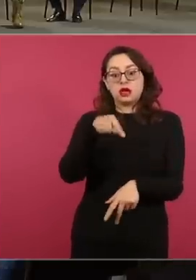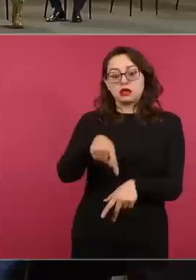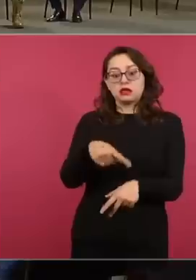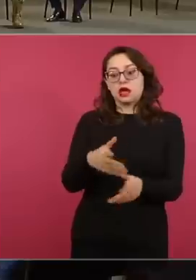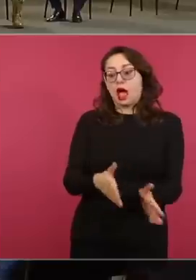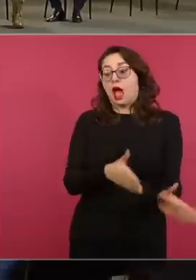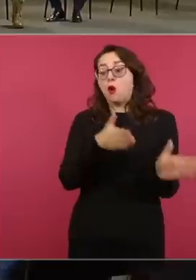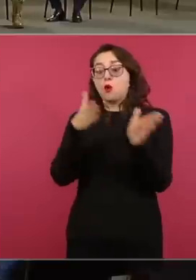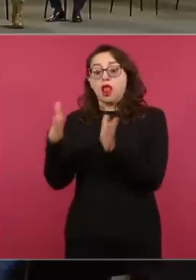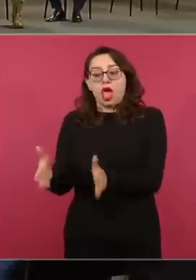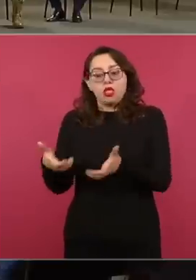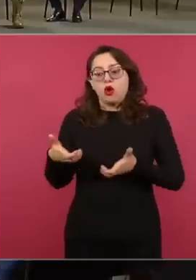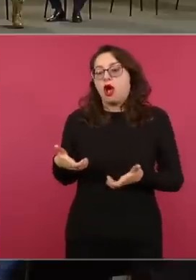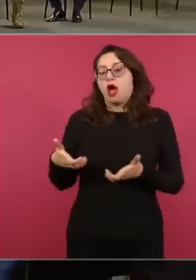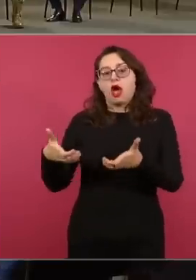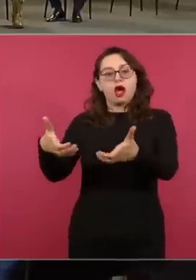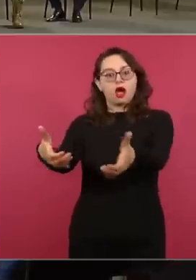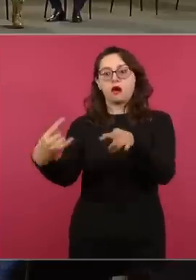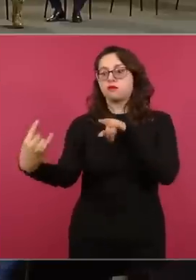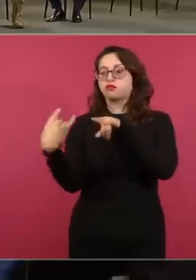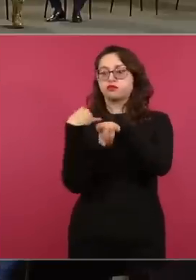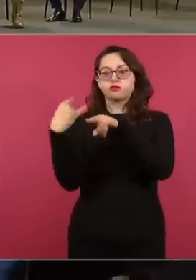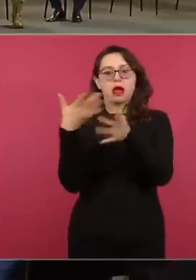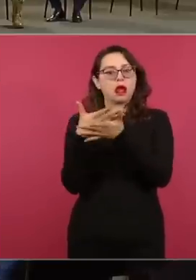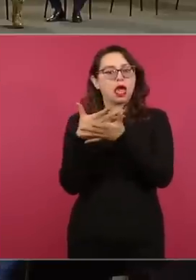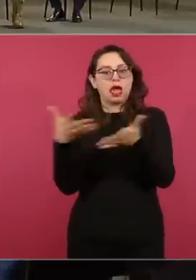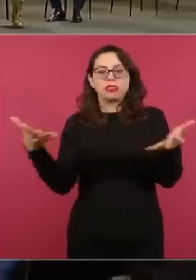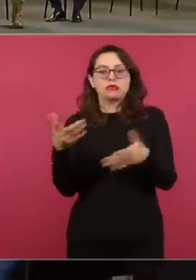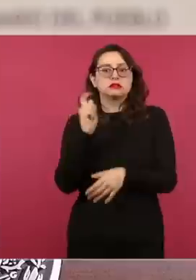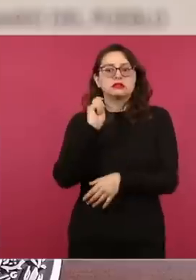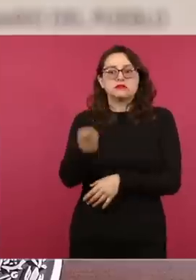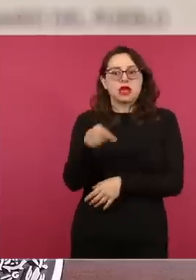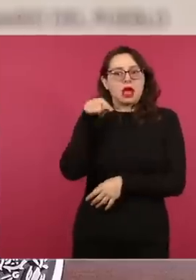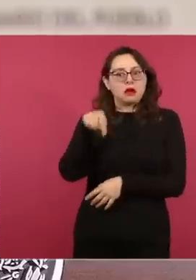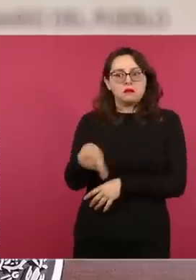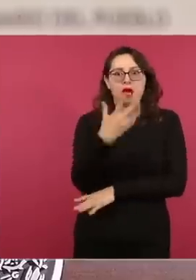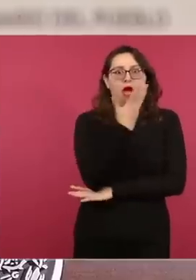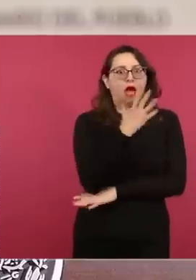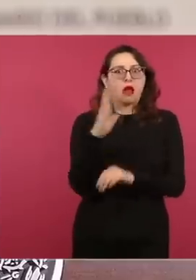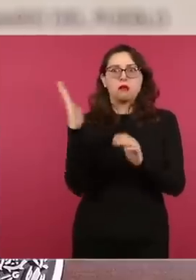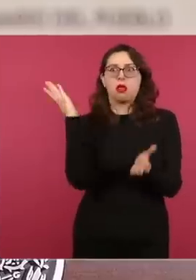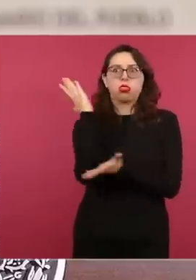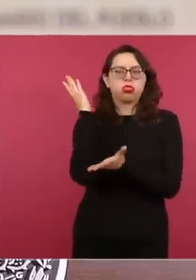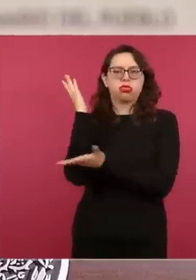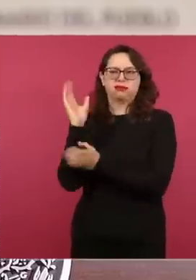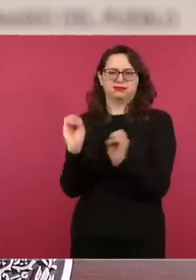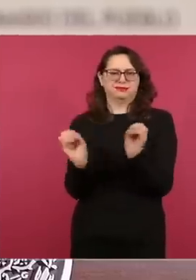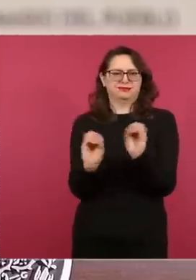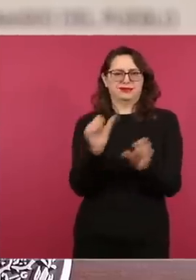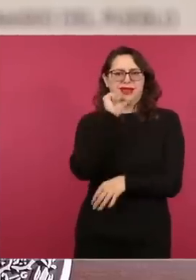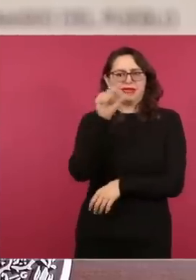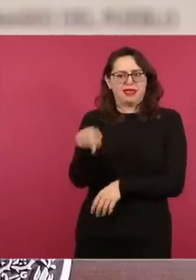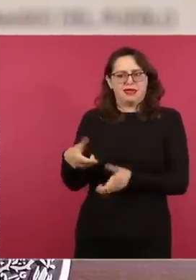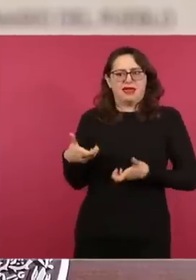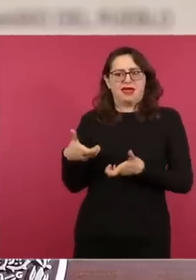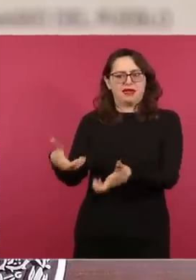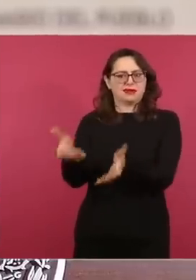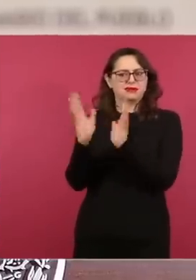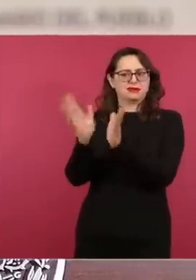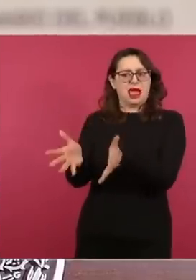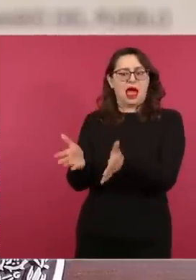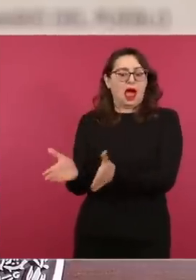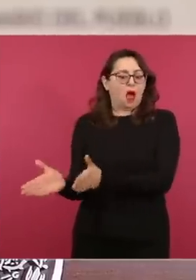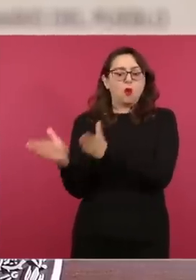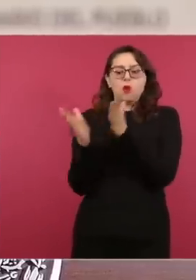y realmente se ha transformado la zona este el tramo cuatro pasa por nueve municipios y hay una transformación muy importante no solo de